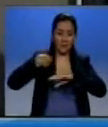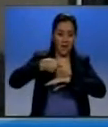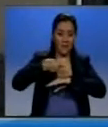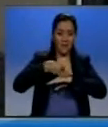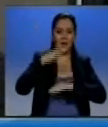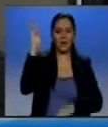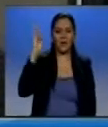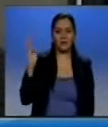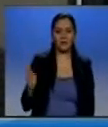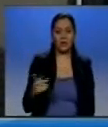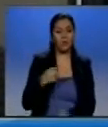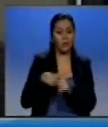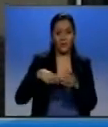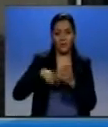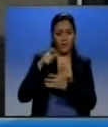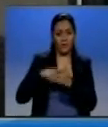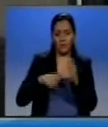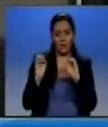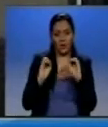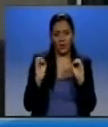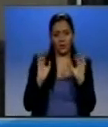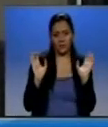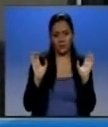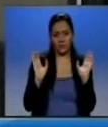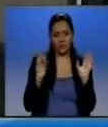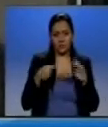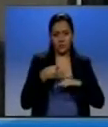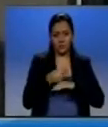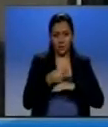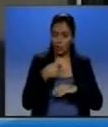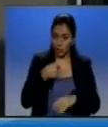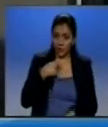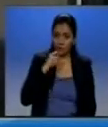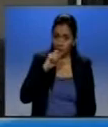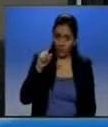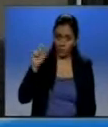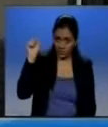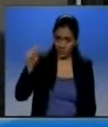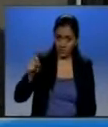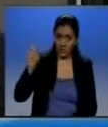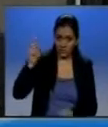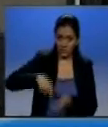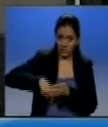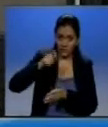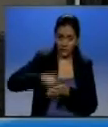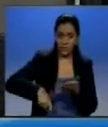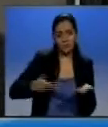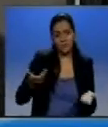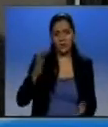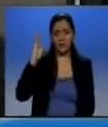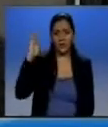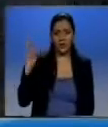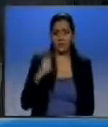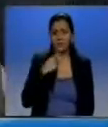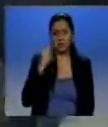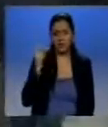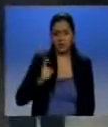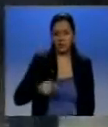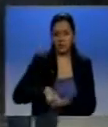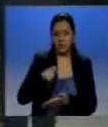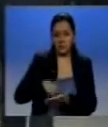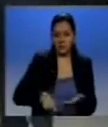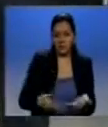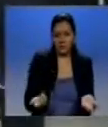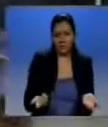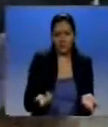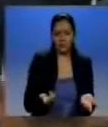no había firmado tratados de inversión. Entonces uno se pregunta, ¿es necesario firmar los tratados para atraer inversión o no? El caso de Brasil parece indicar que no. Sin embargo,